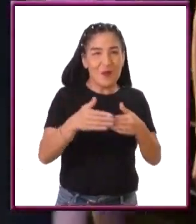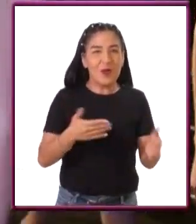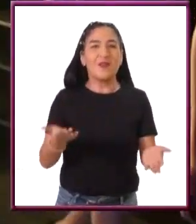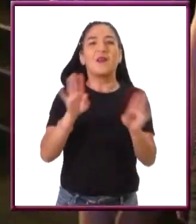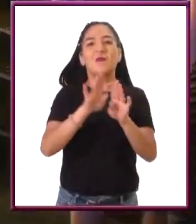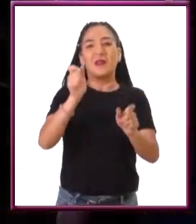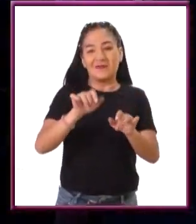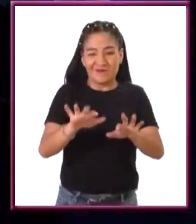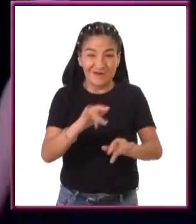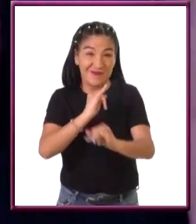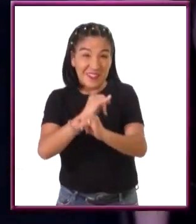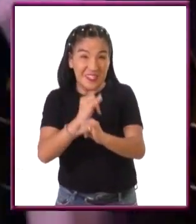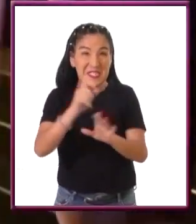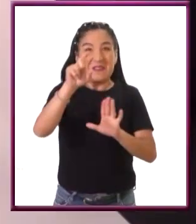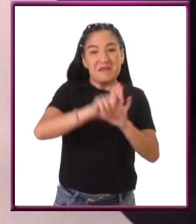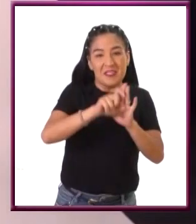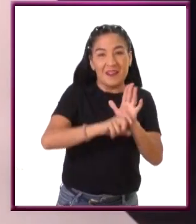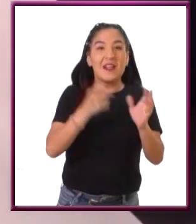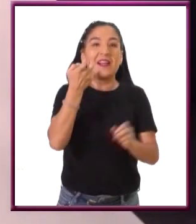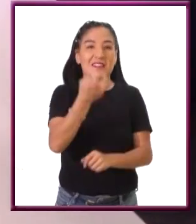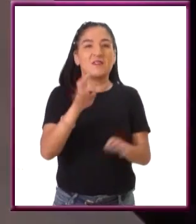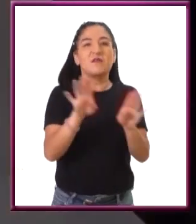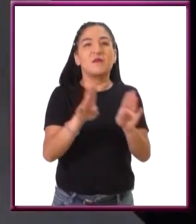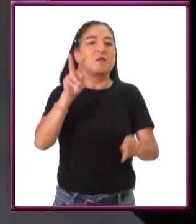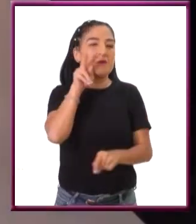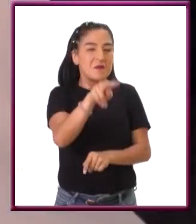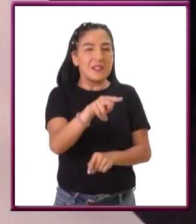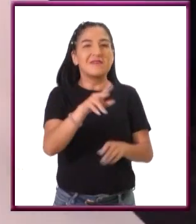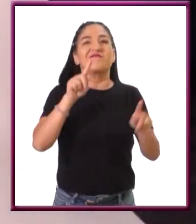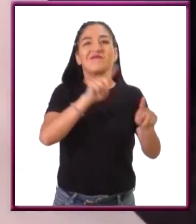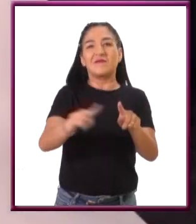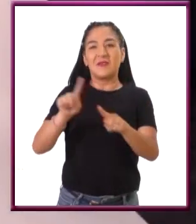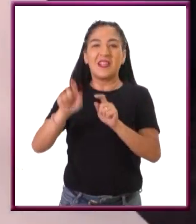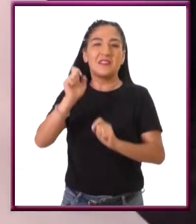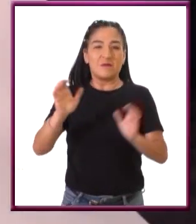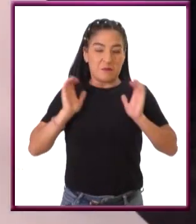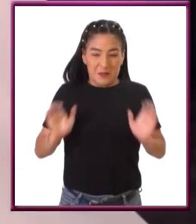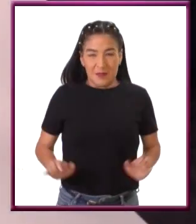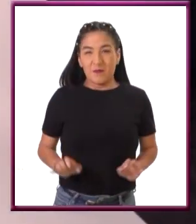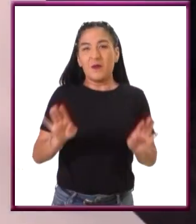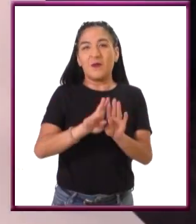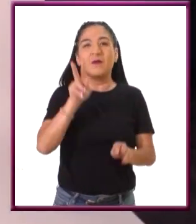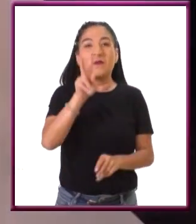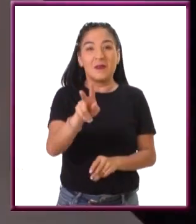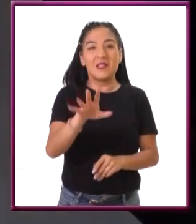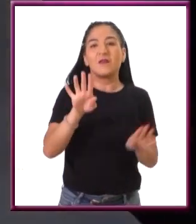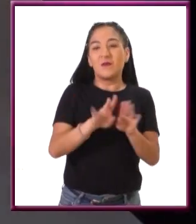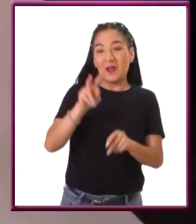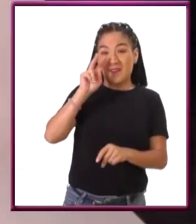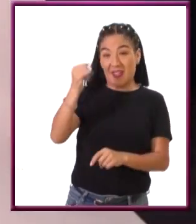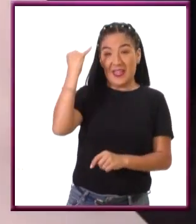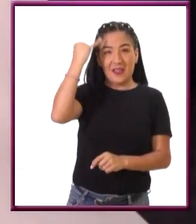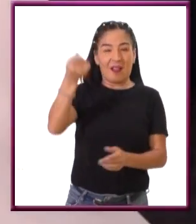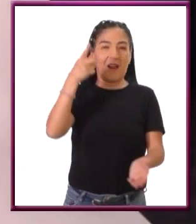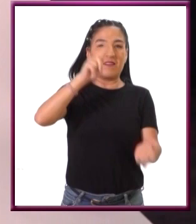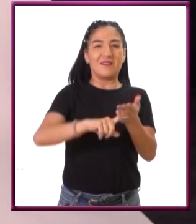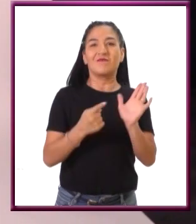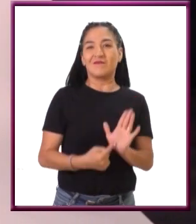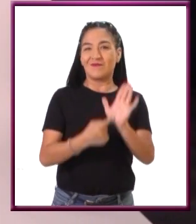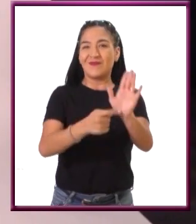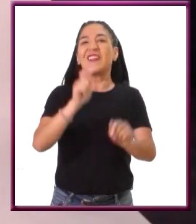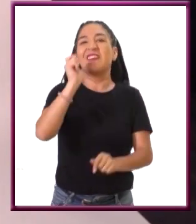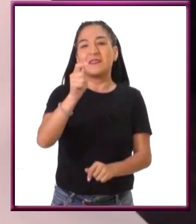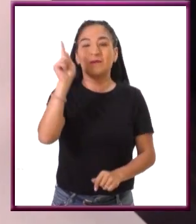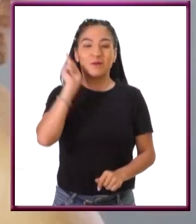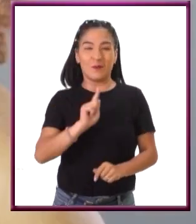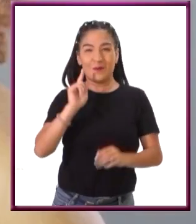medios digitales y de entretenimiento ponen énfasis en ciertos tipos de cuerpos e imponen sus ideas sobre lo que debe ser la belleza